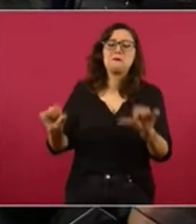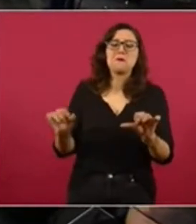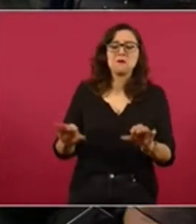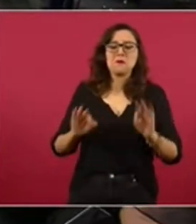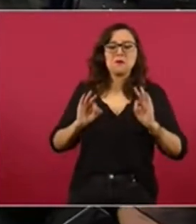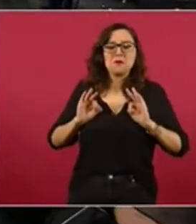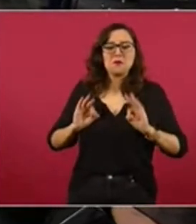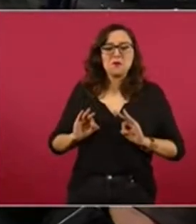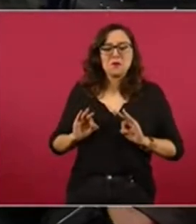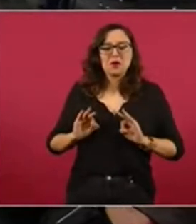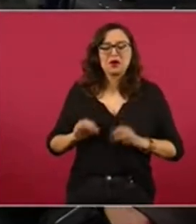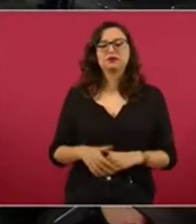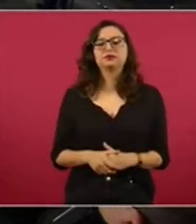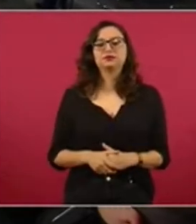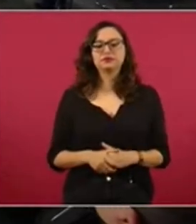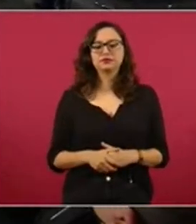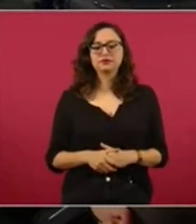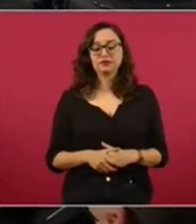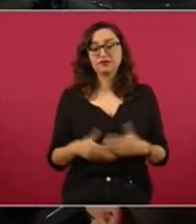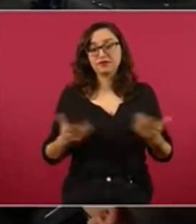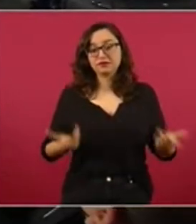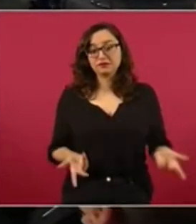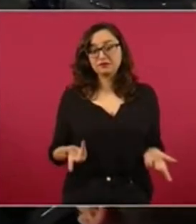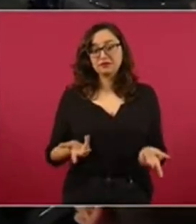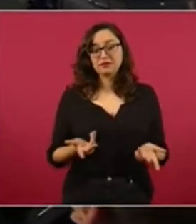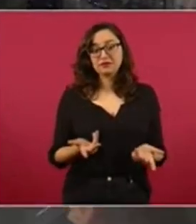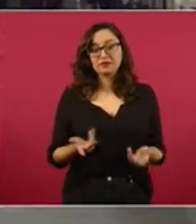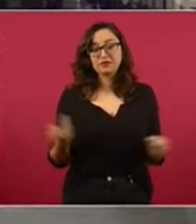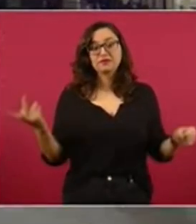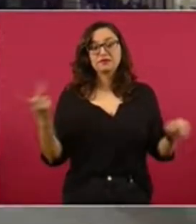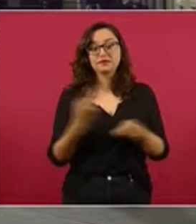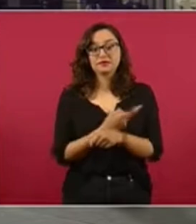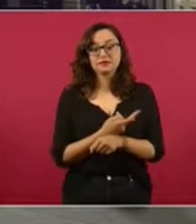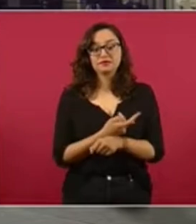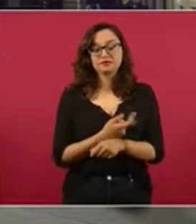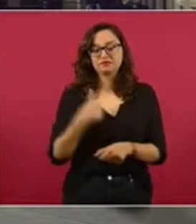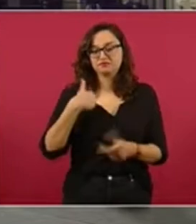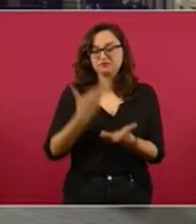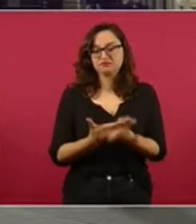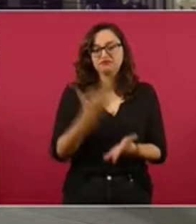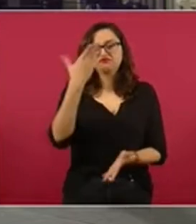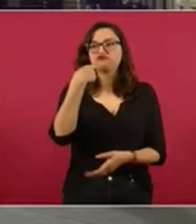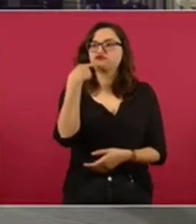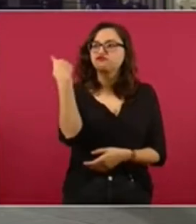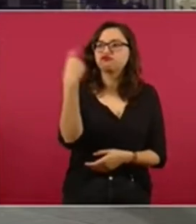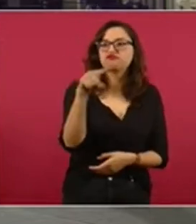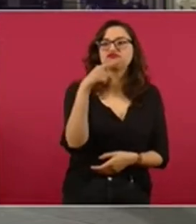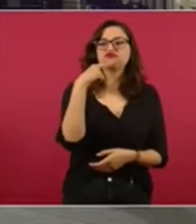protección da respuesta después de 30 días, presidente, a las denuncias de por temas